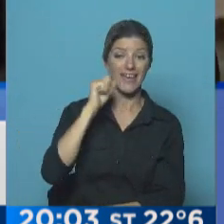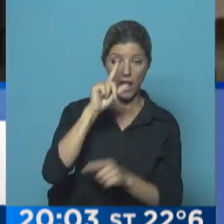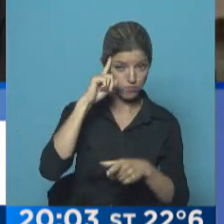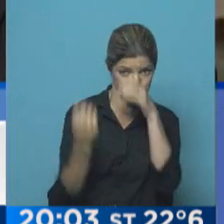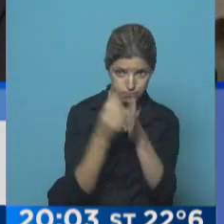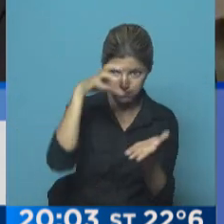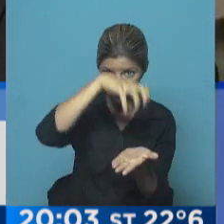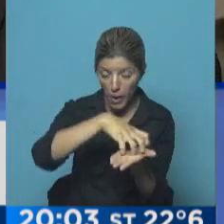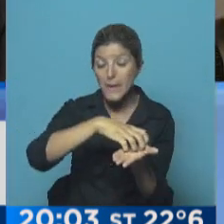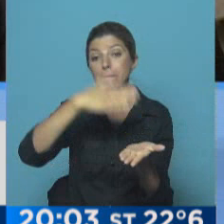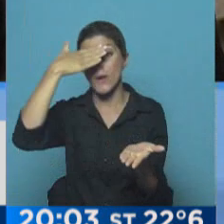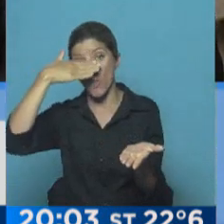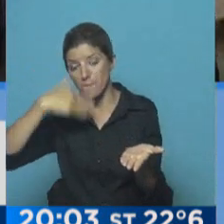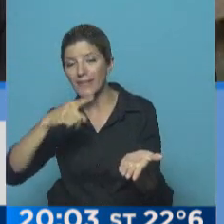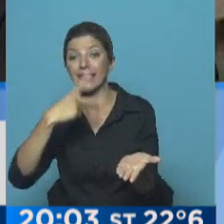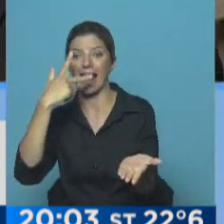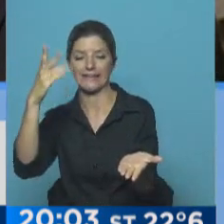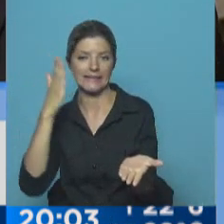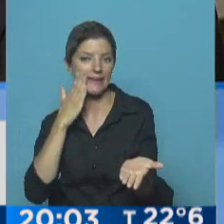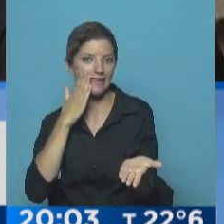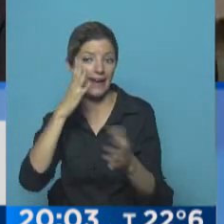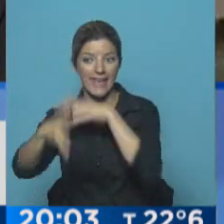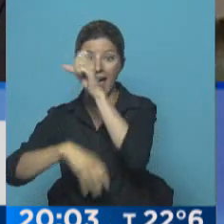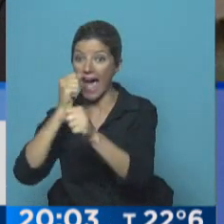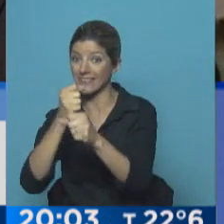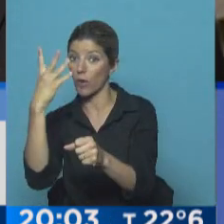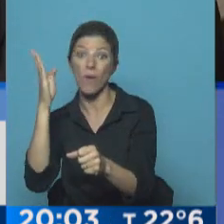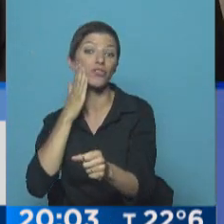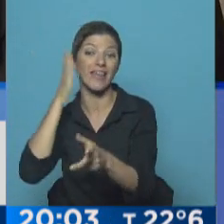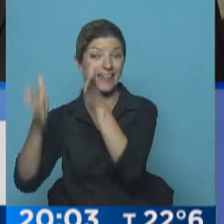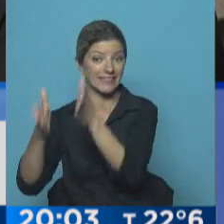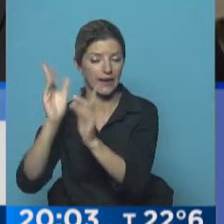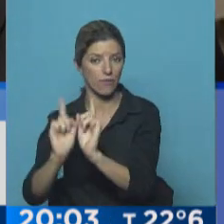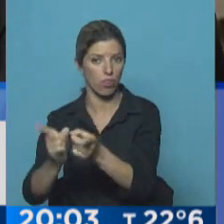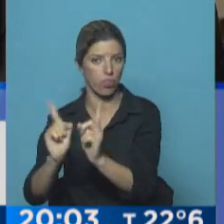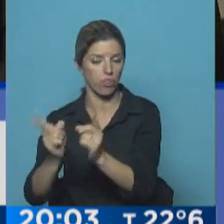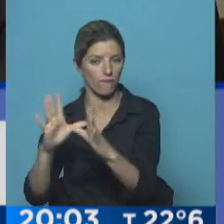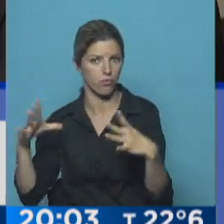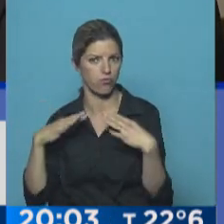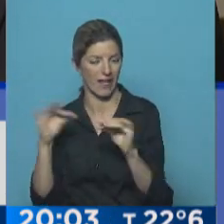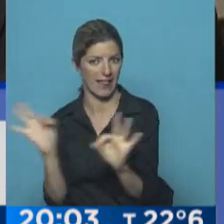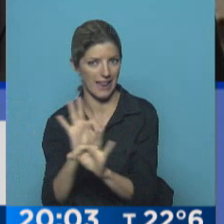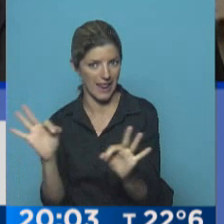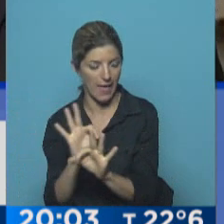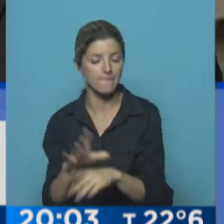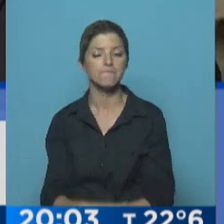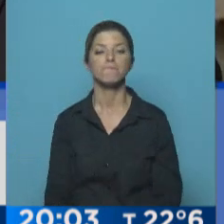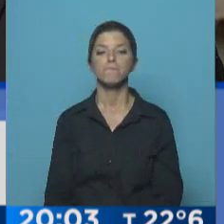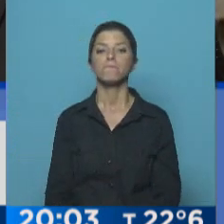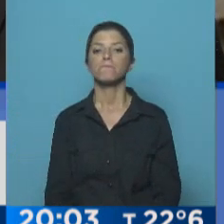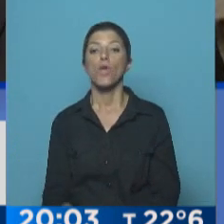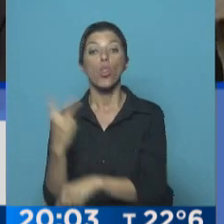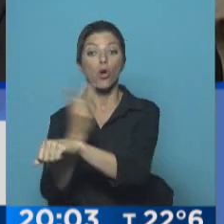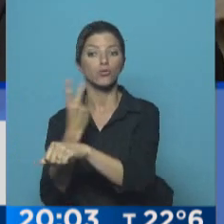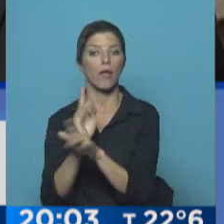tarde se pasó un cuarto intermedio hasta las 16 y allí dos largas horas sin poder reunir el número